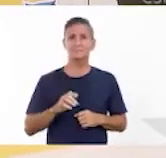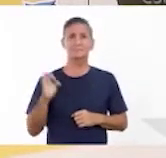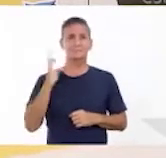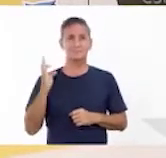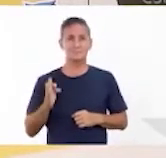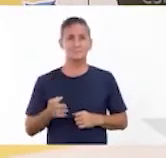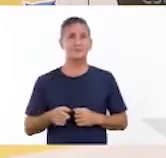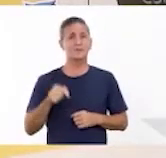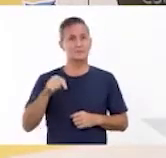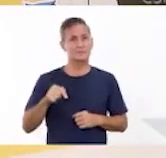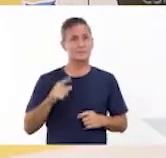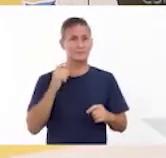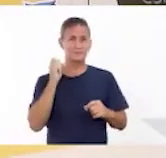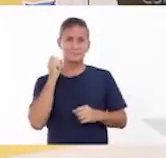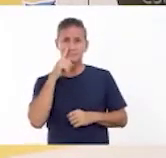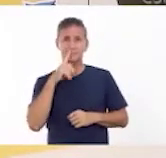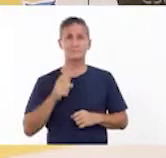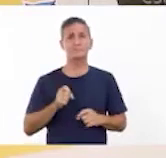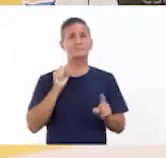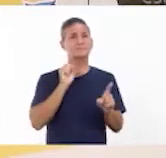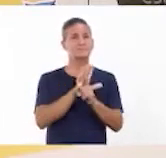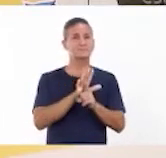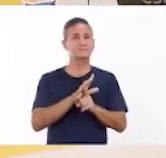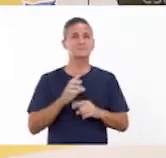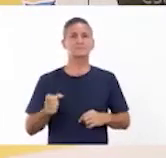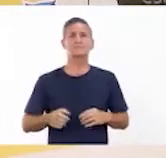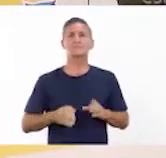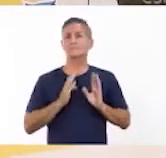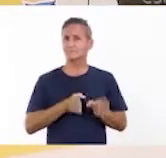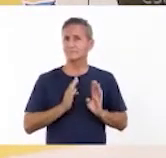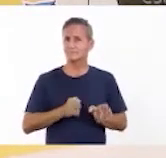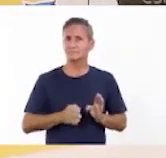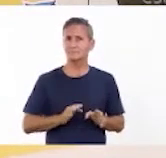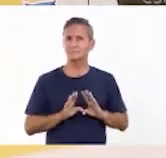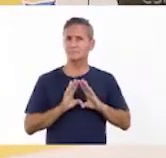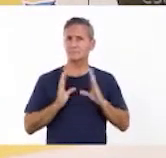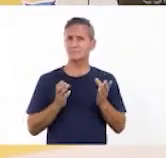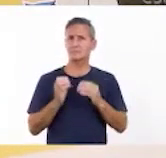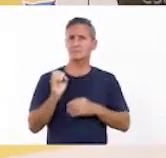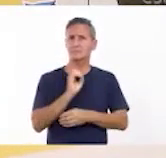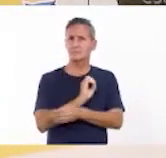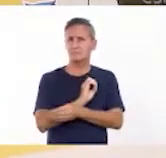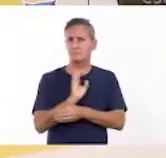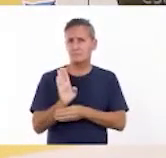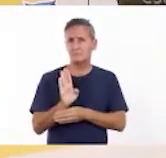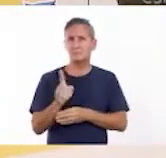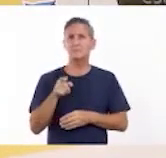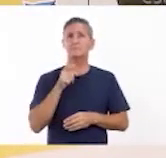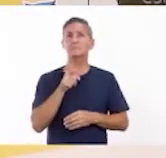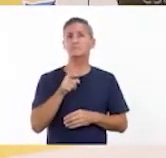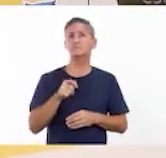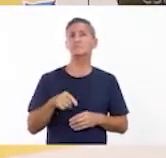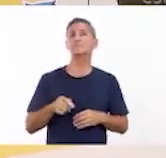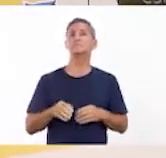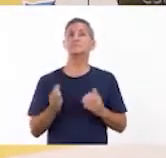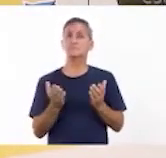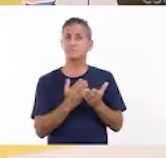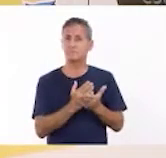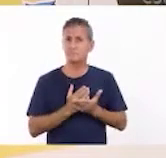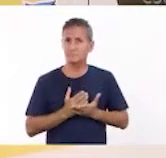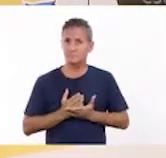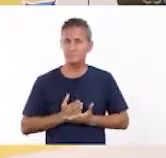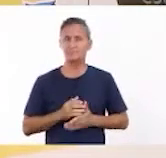ya terminamos y vamos a comenzar una consolidación con todas las obras que han estudiado o que se les